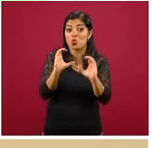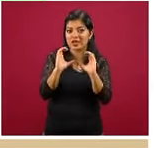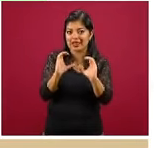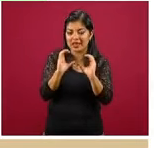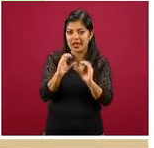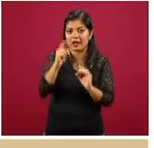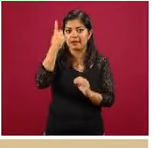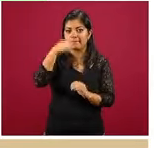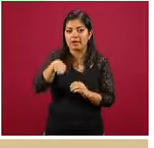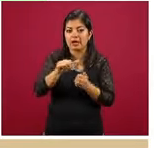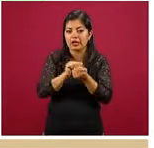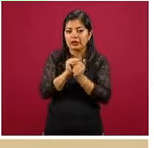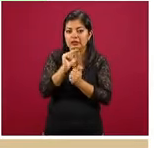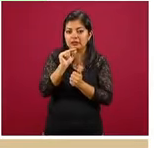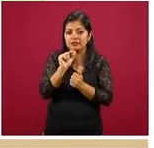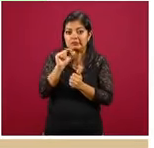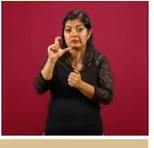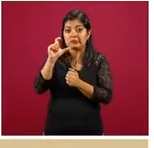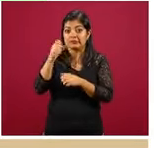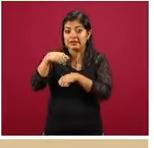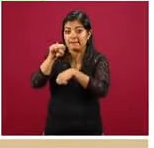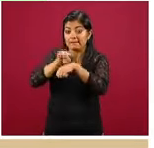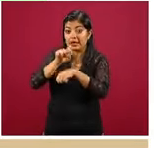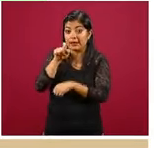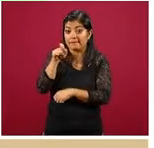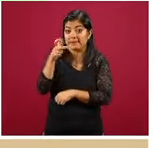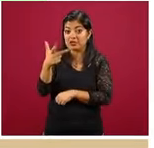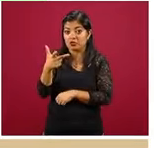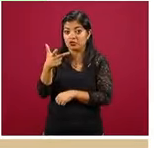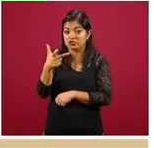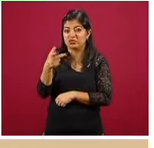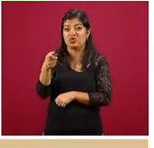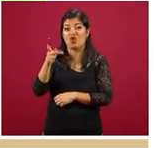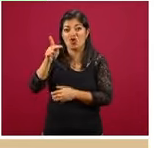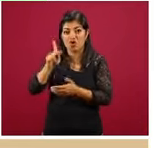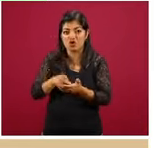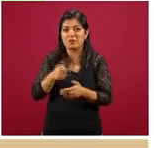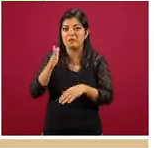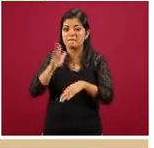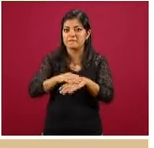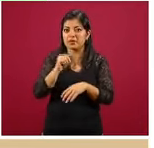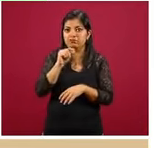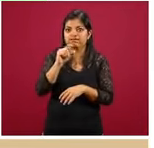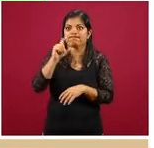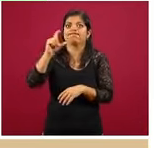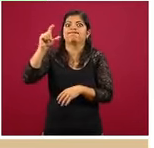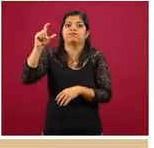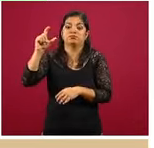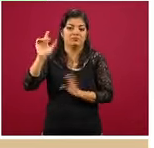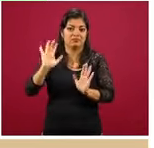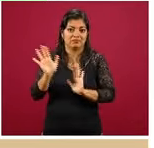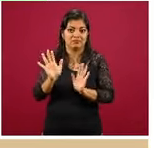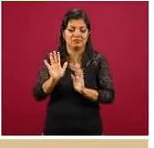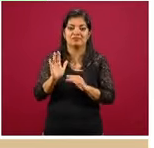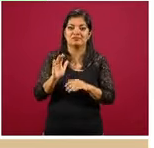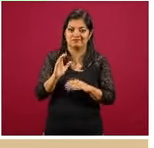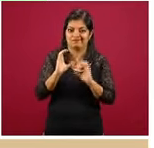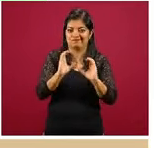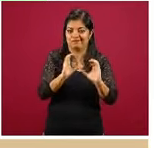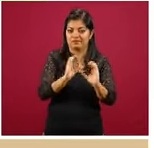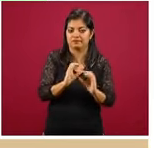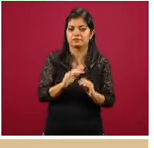este ligero ascenso que vemos en la semana 28 no vaya a continuar con esa tendencia.